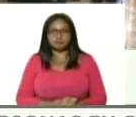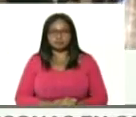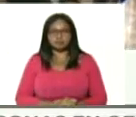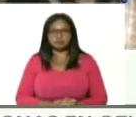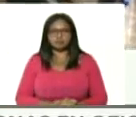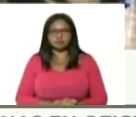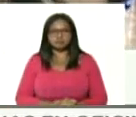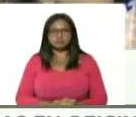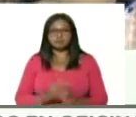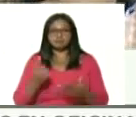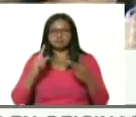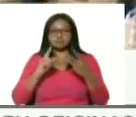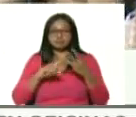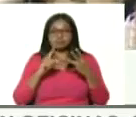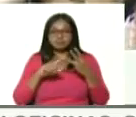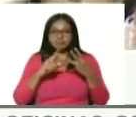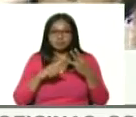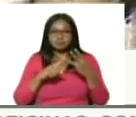Tercer lugar,